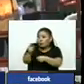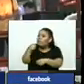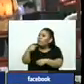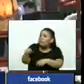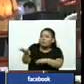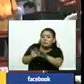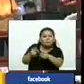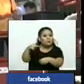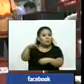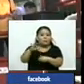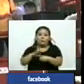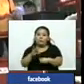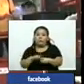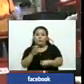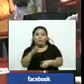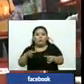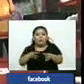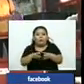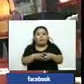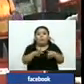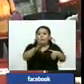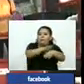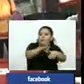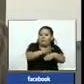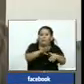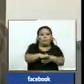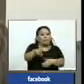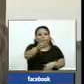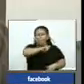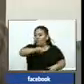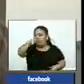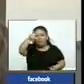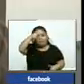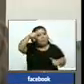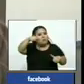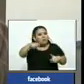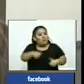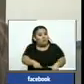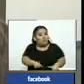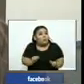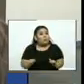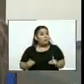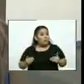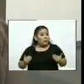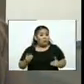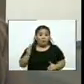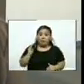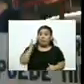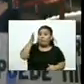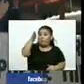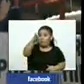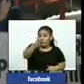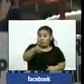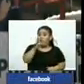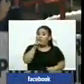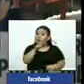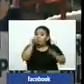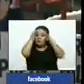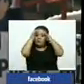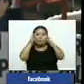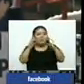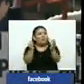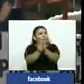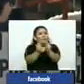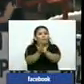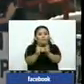gobernante. Diputados del partido FMLN rechazan esta postura. Sostienen que, a futuro, la medida traerá repercusiones